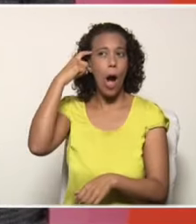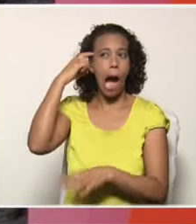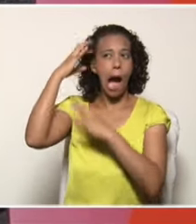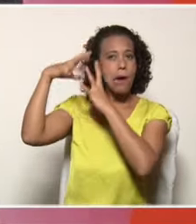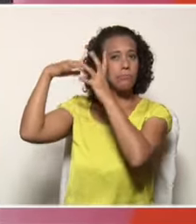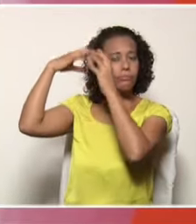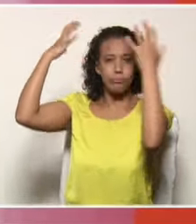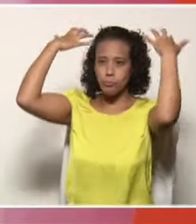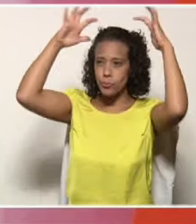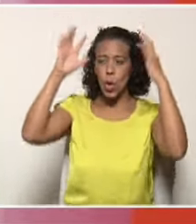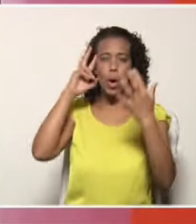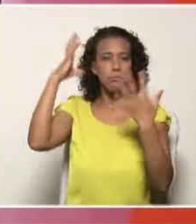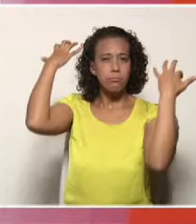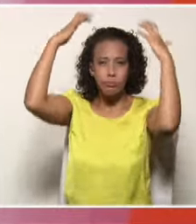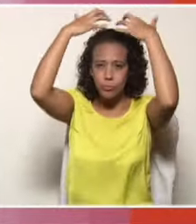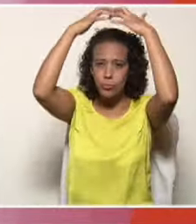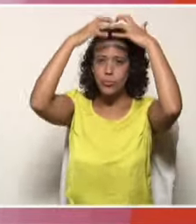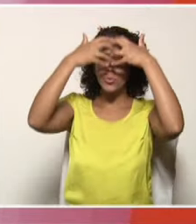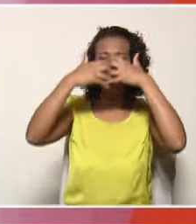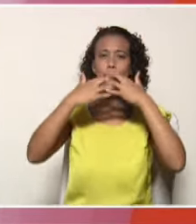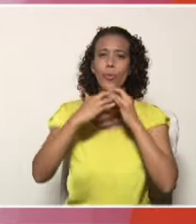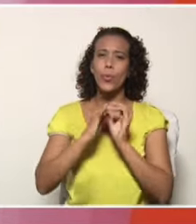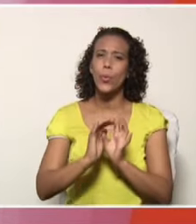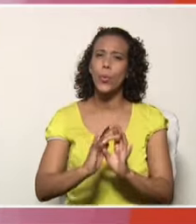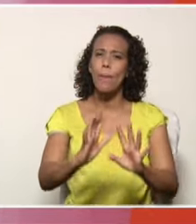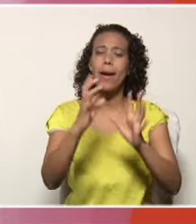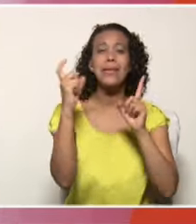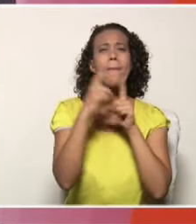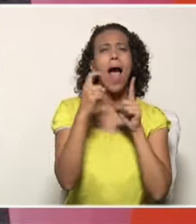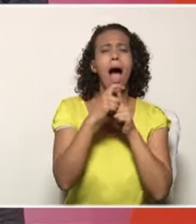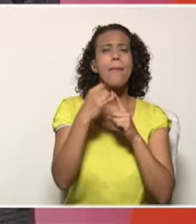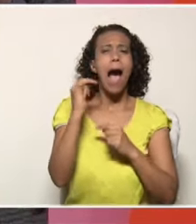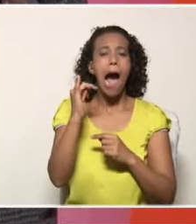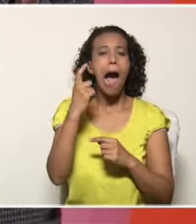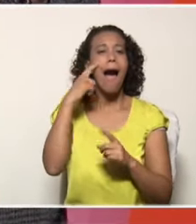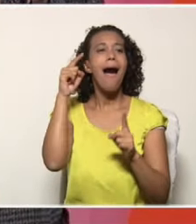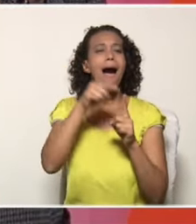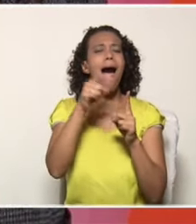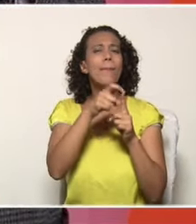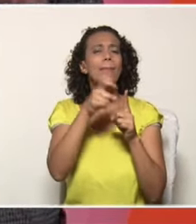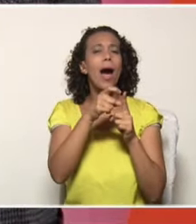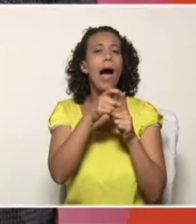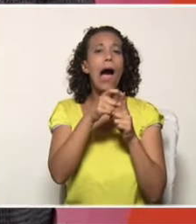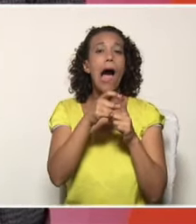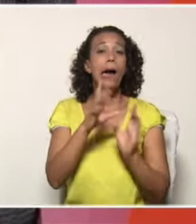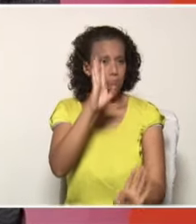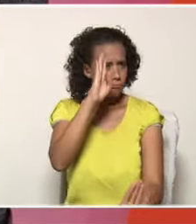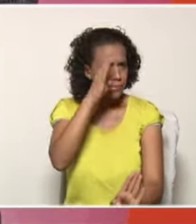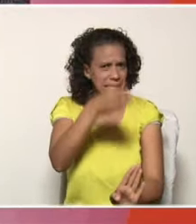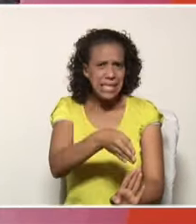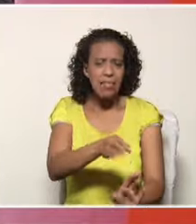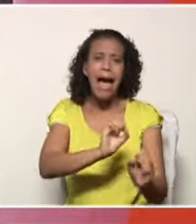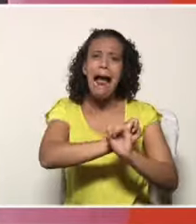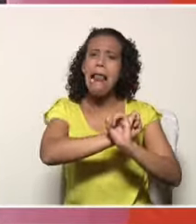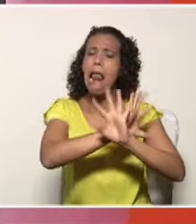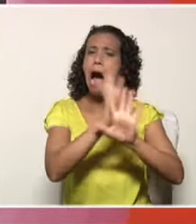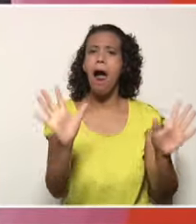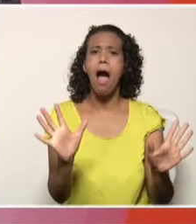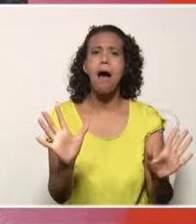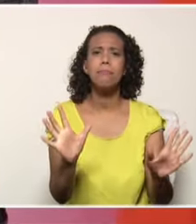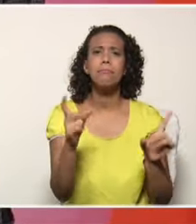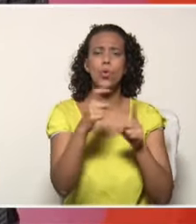que te estoy dando. Entonces, esa palabra debe ser, digamos, precisa. La palabra que